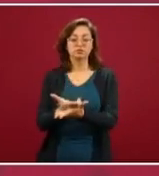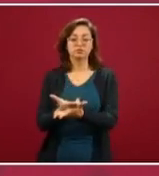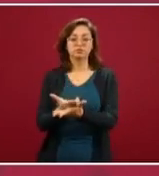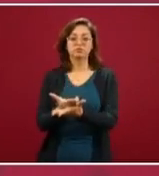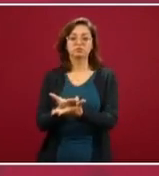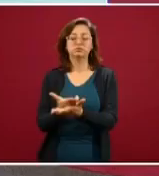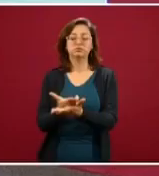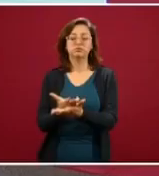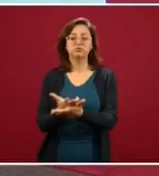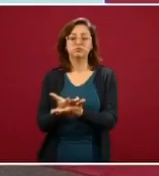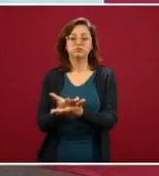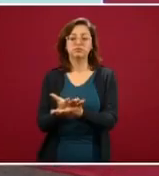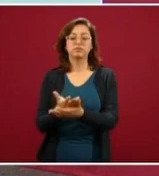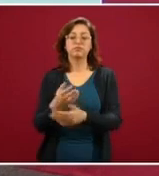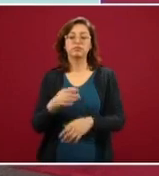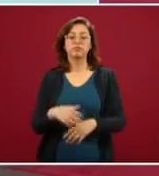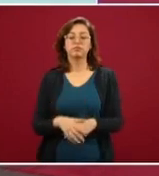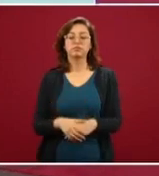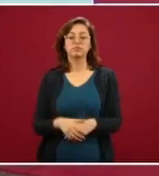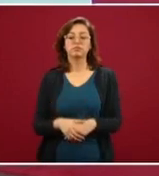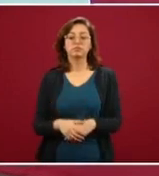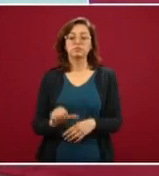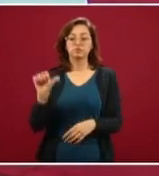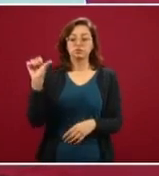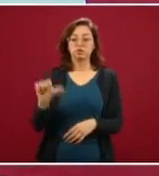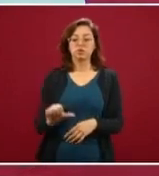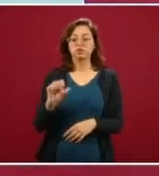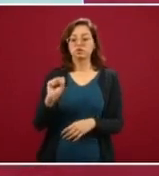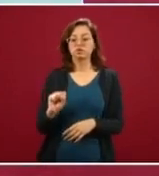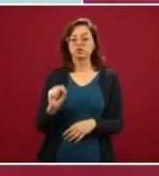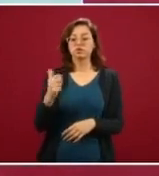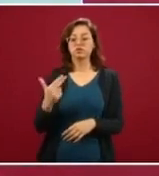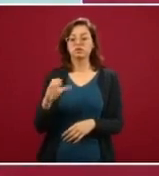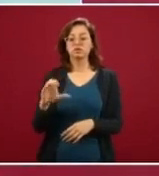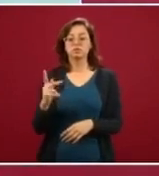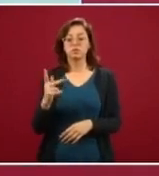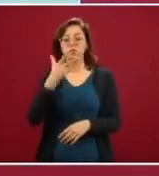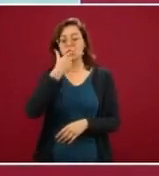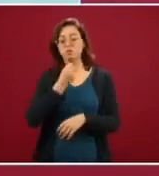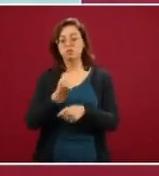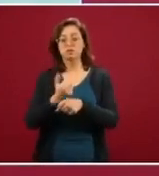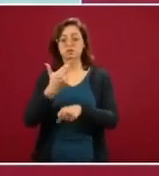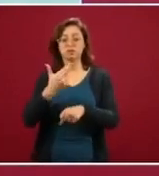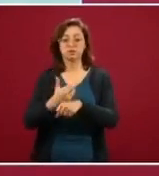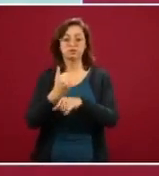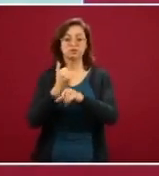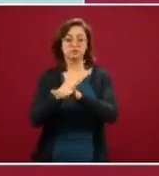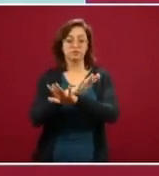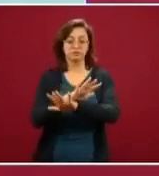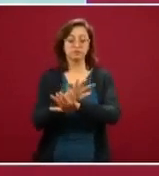hoy va a informarles el secretario de Hacienda, y en lo